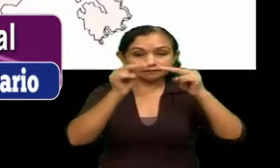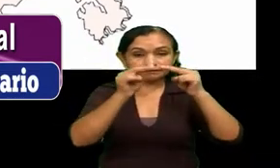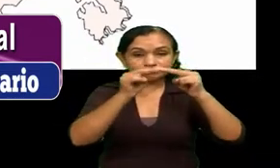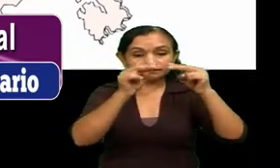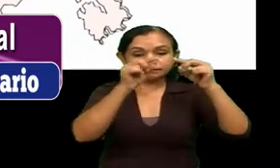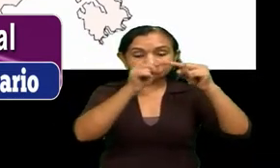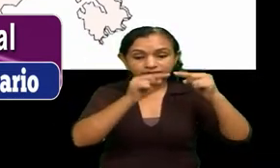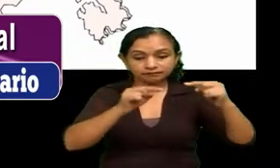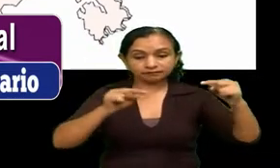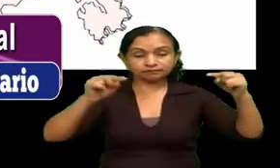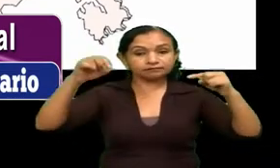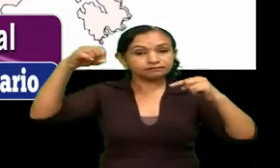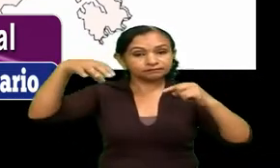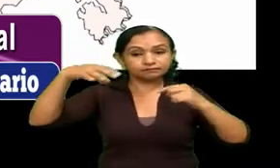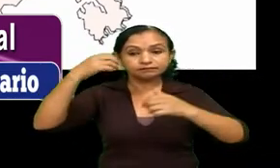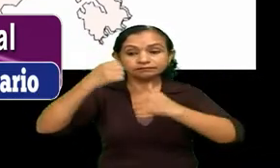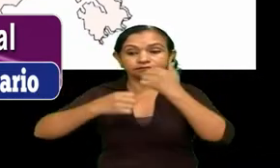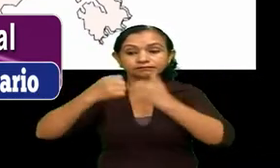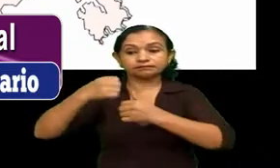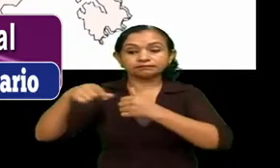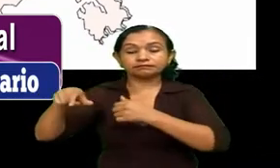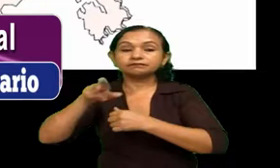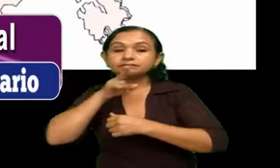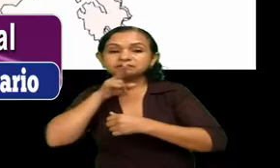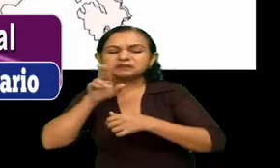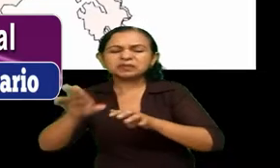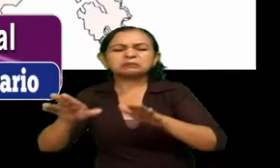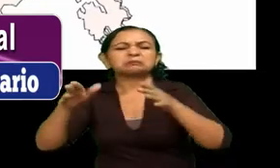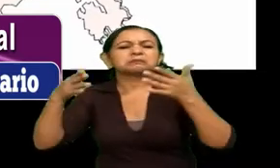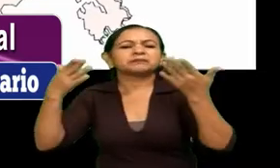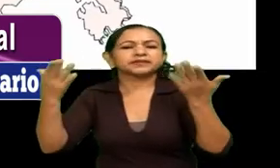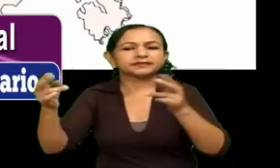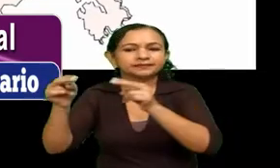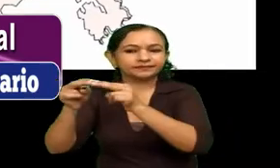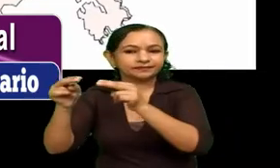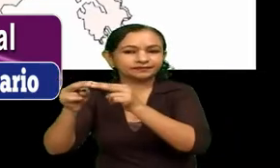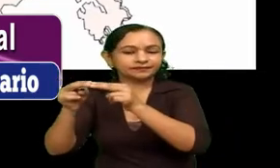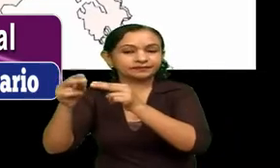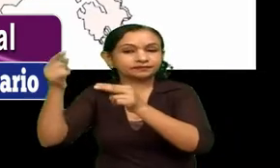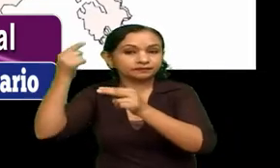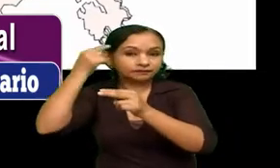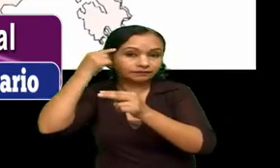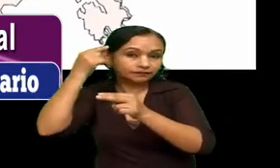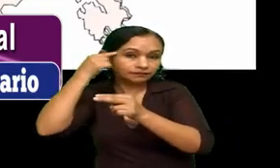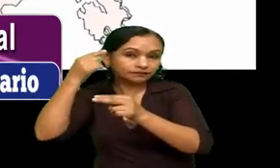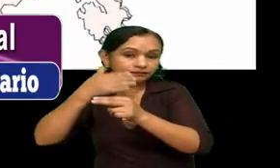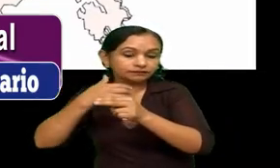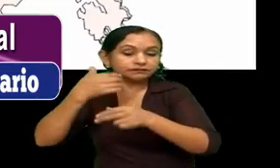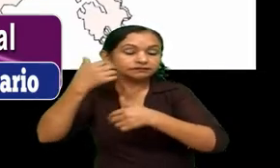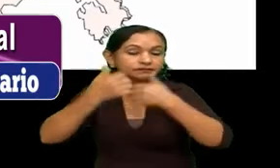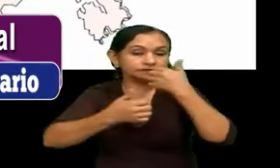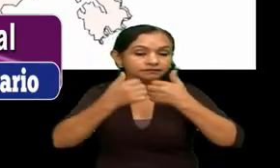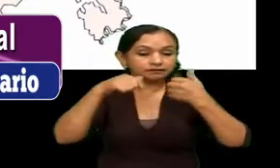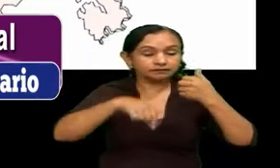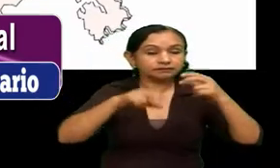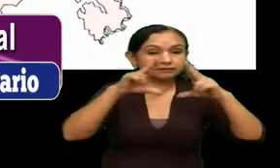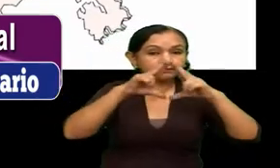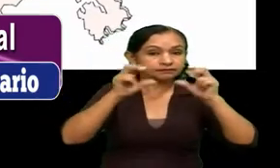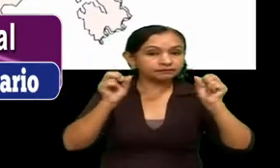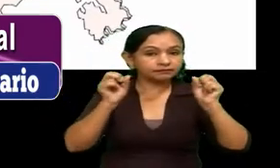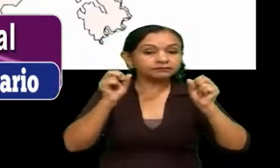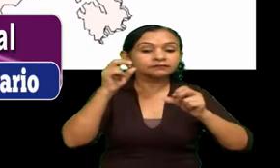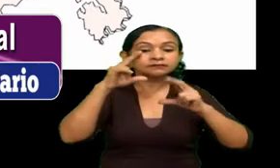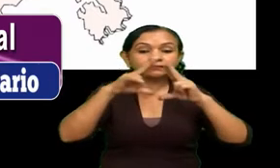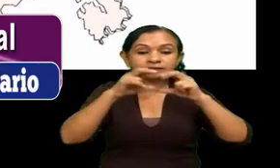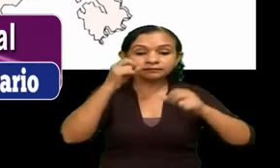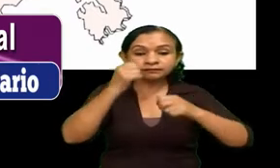un problema que te afecta a un país vecino, vos decís, ¿para qué estar conectado? Pero también hay que pensar cuando tenemos problemas. Si nosotros tenemos